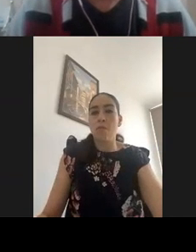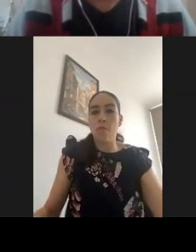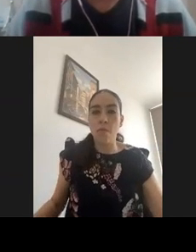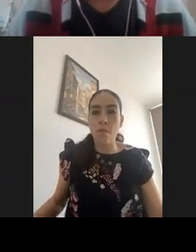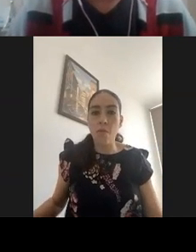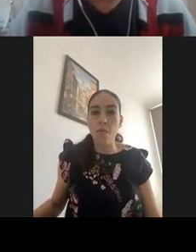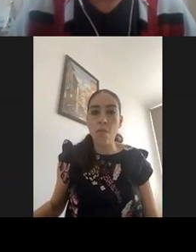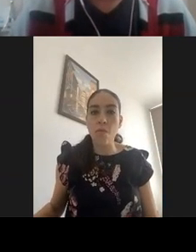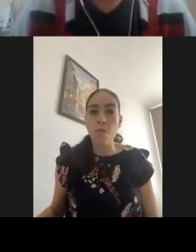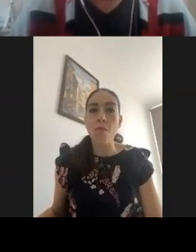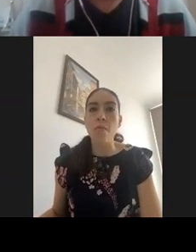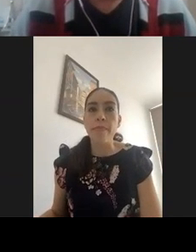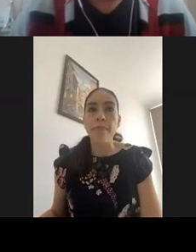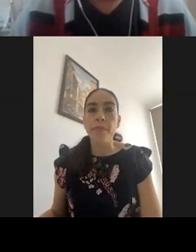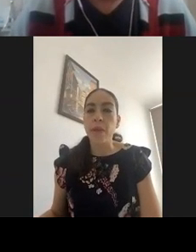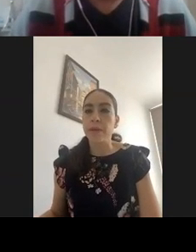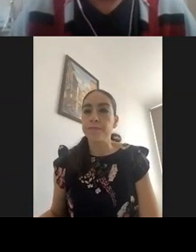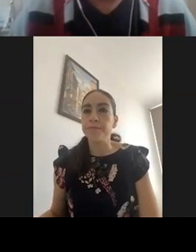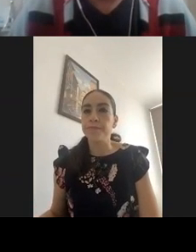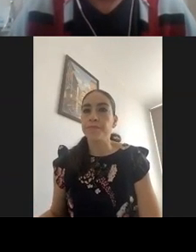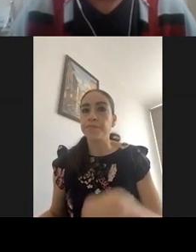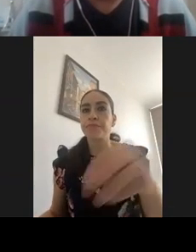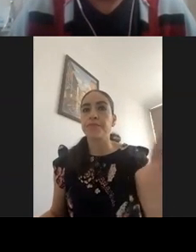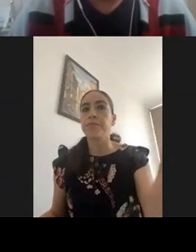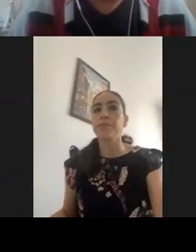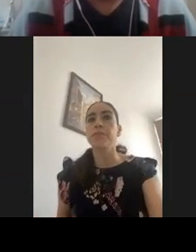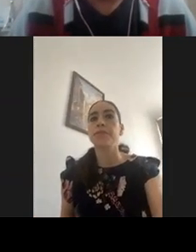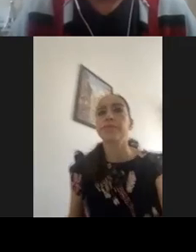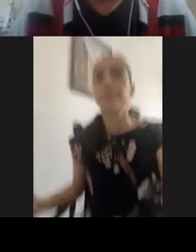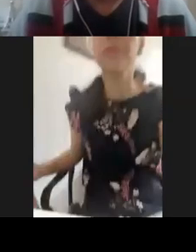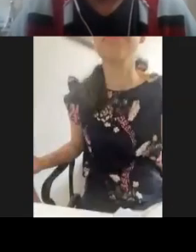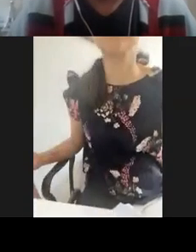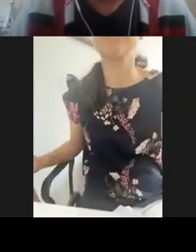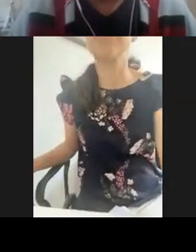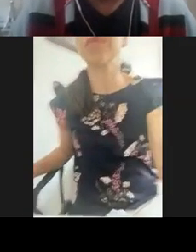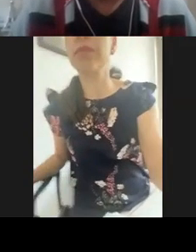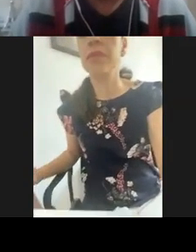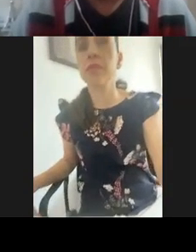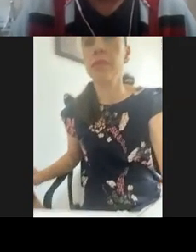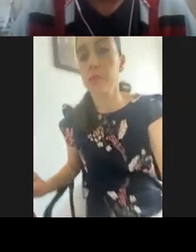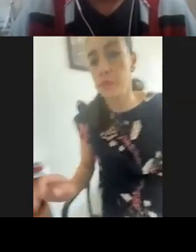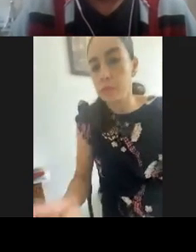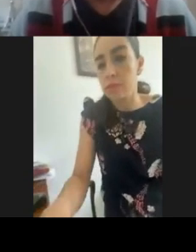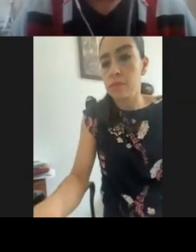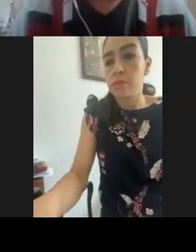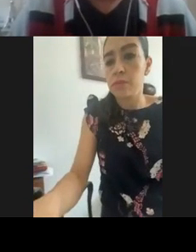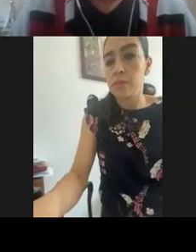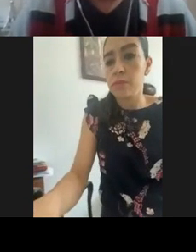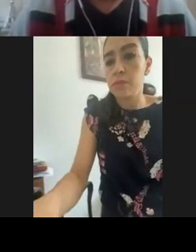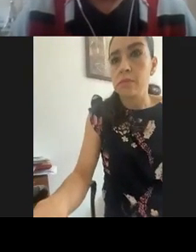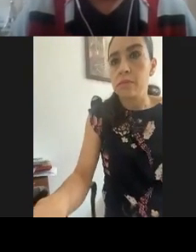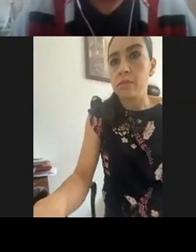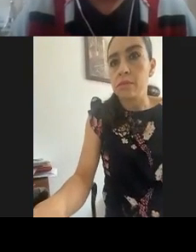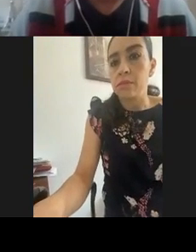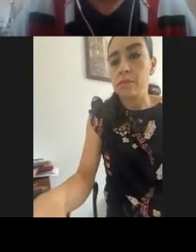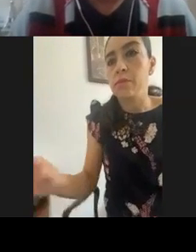estamos avanzando. Ustedes dieron la pauta con el fondo de movilidad. Nosotros